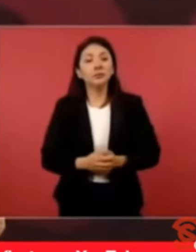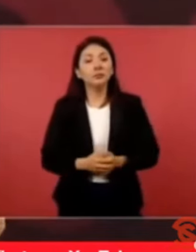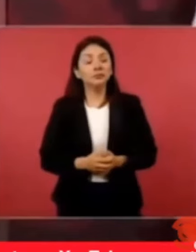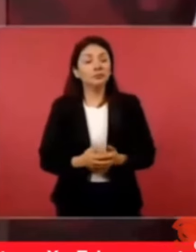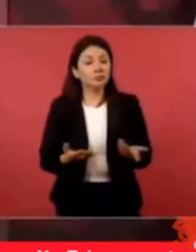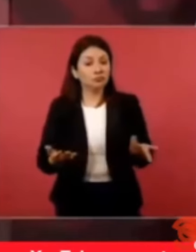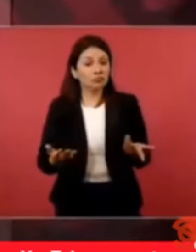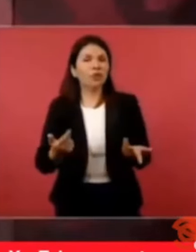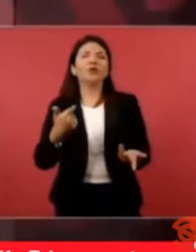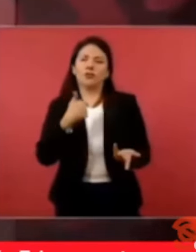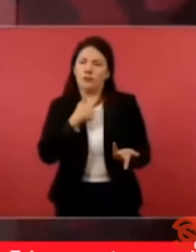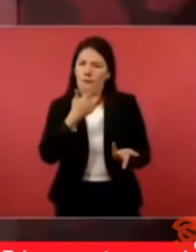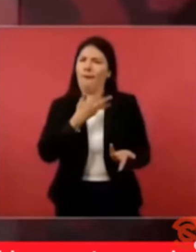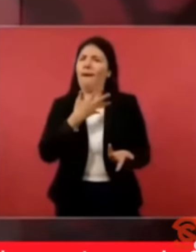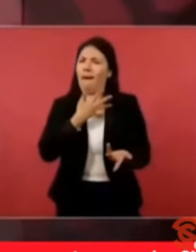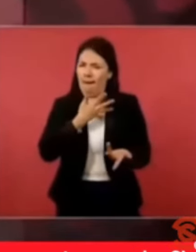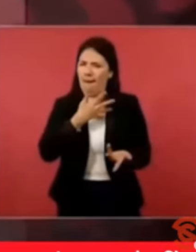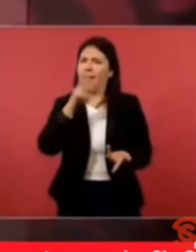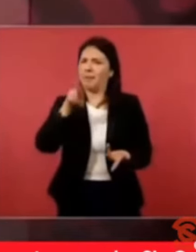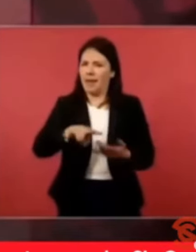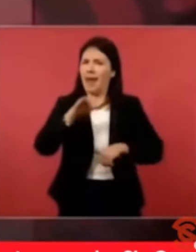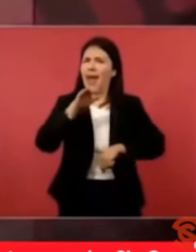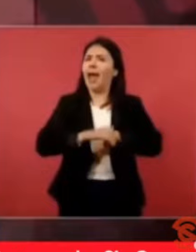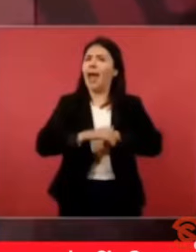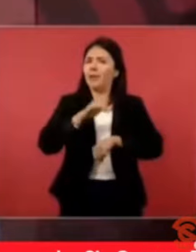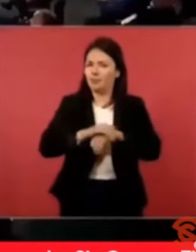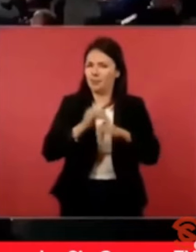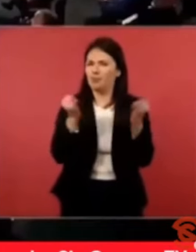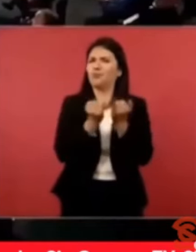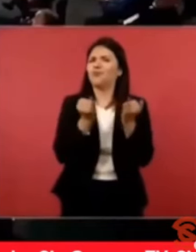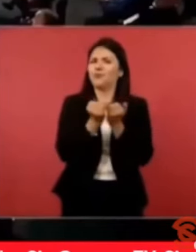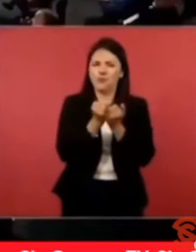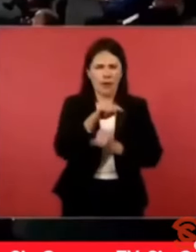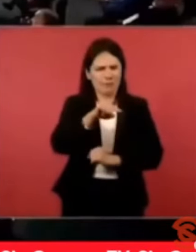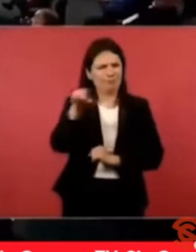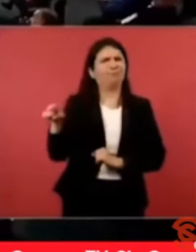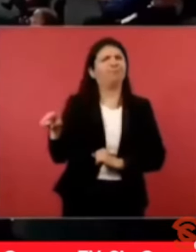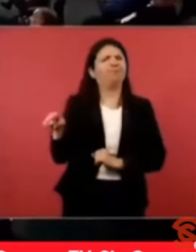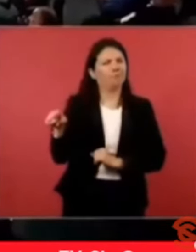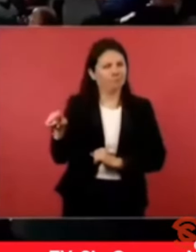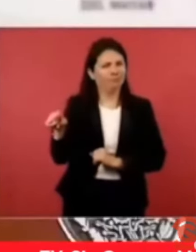porque yo tengo amigos también,